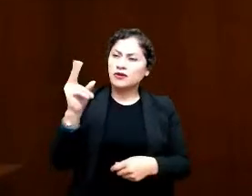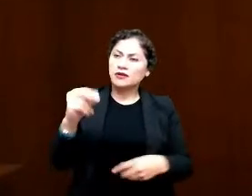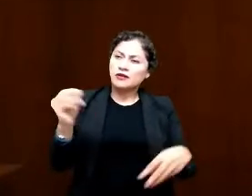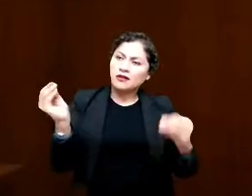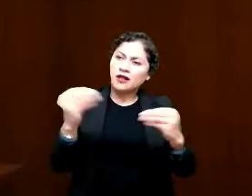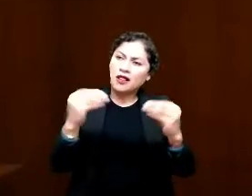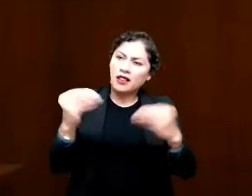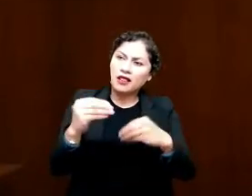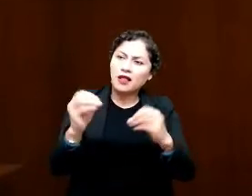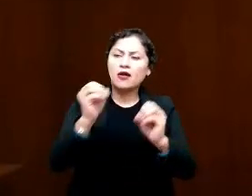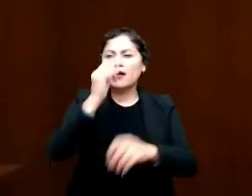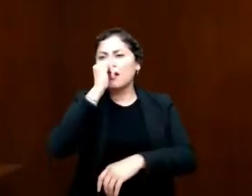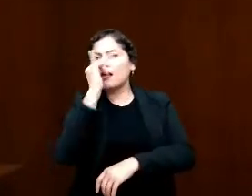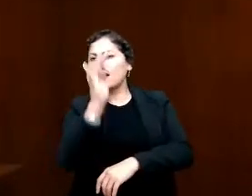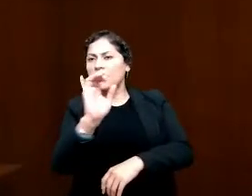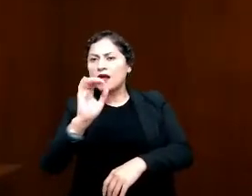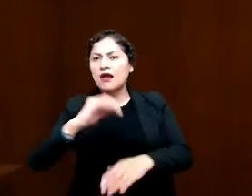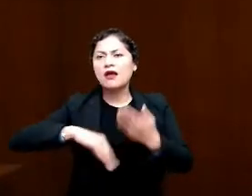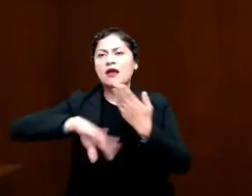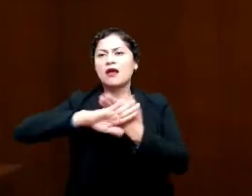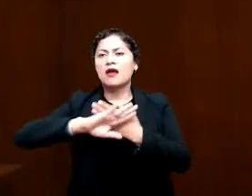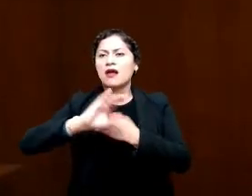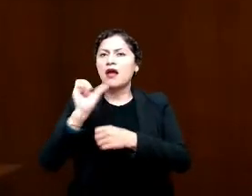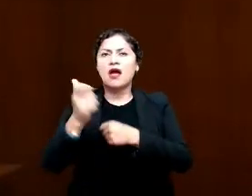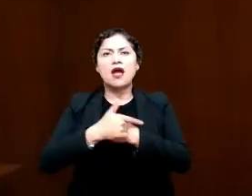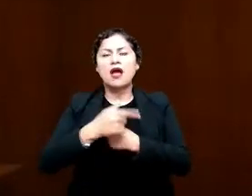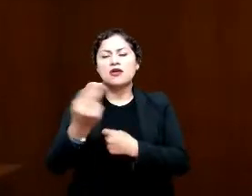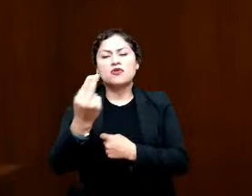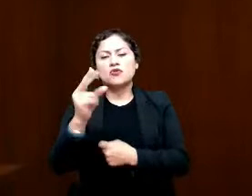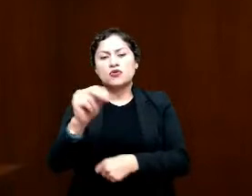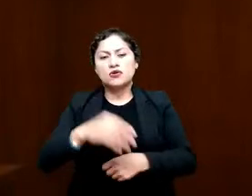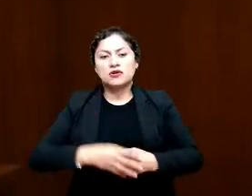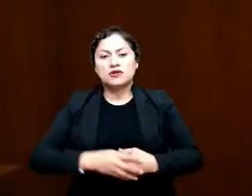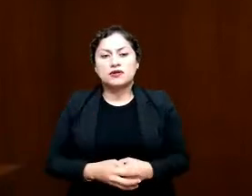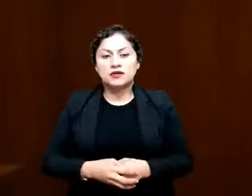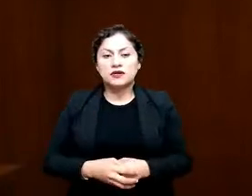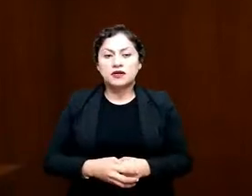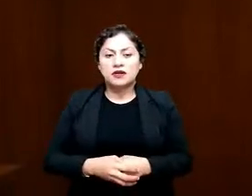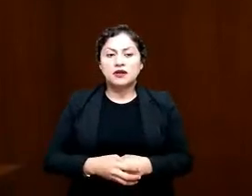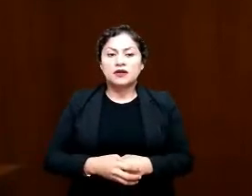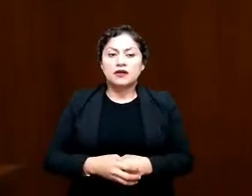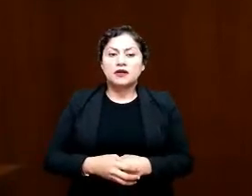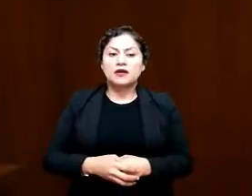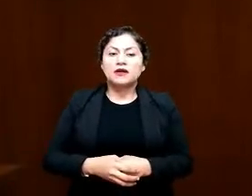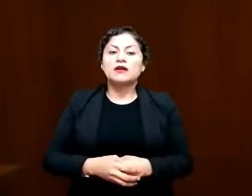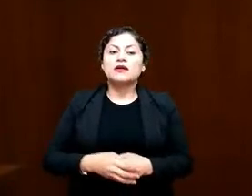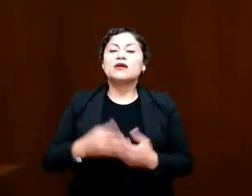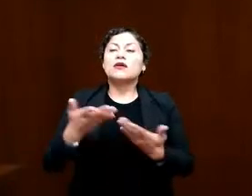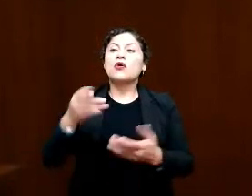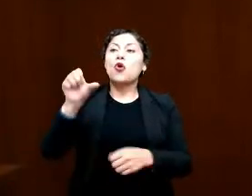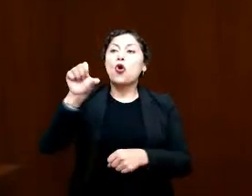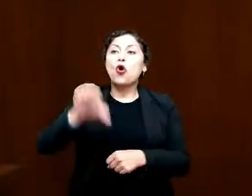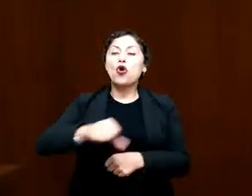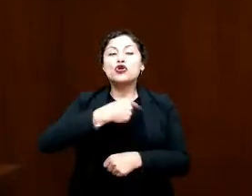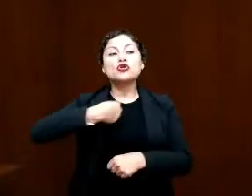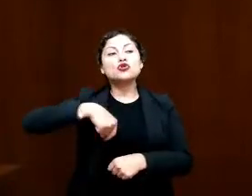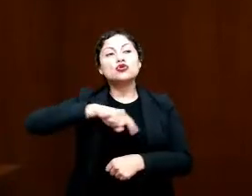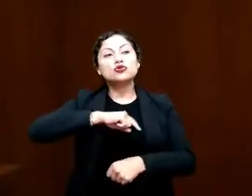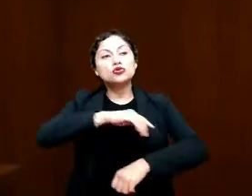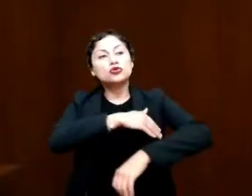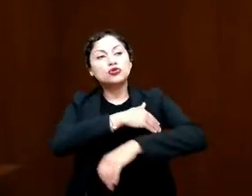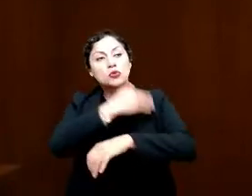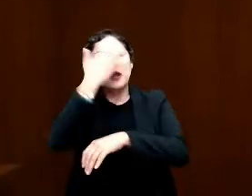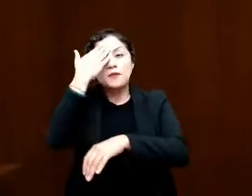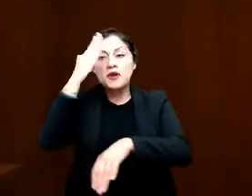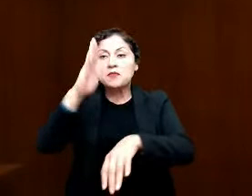No es necesario el insulto. Le ruego, con lo que nos señores quedamos, diputados, le ruego evitar el diálogo, como saben ustedes, con lo que no nos se puede quedamos establecer el día diálogo de hoy, entre compañeros la y compañeras.